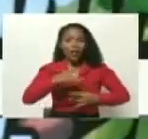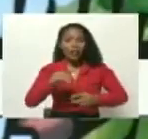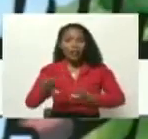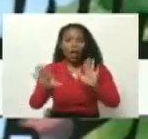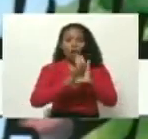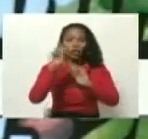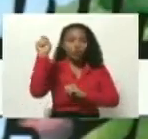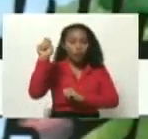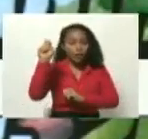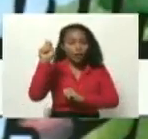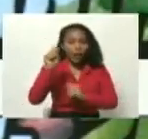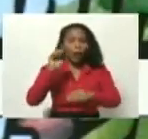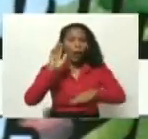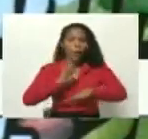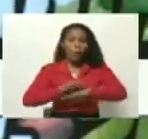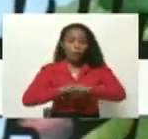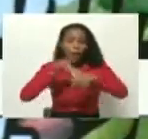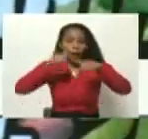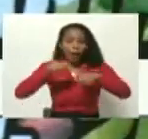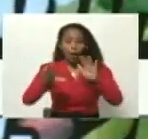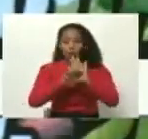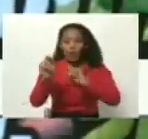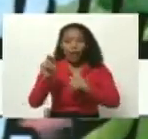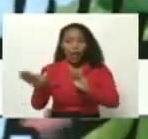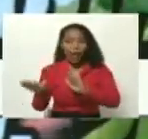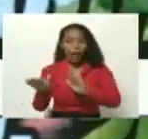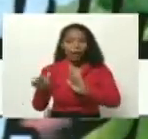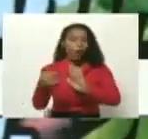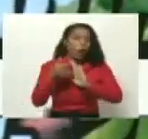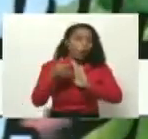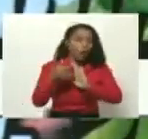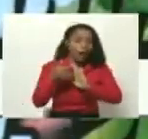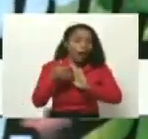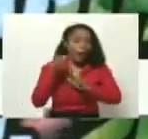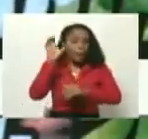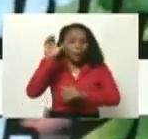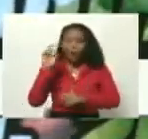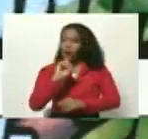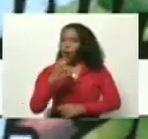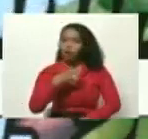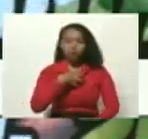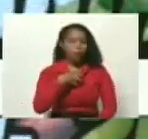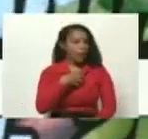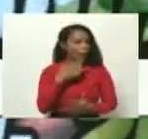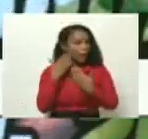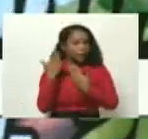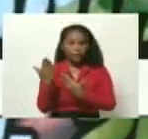los propósitos constitucionales, para ir contra la patria. No puede ser.